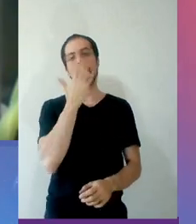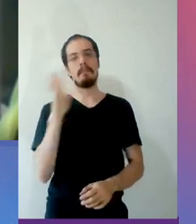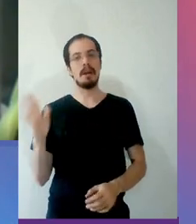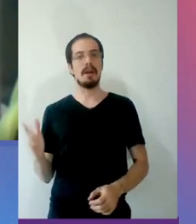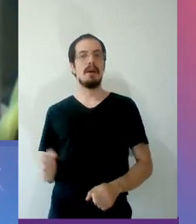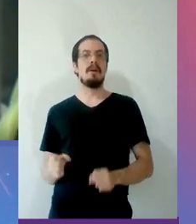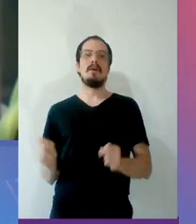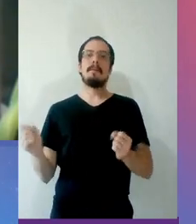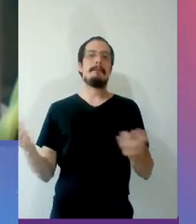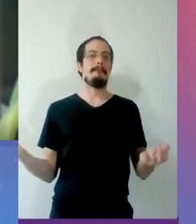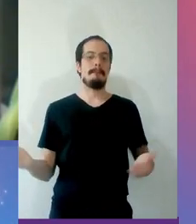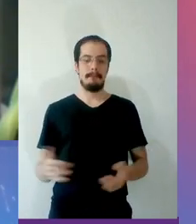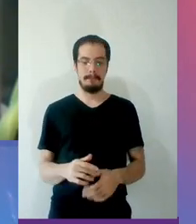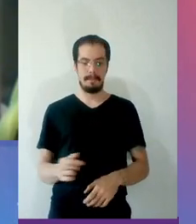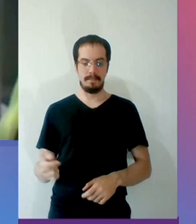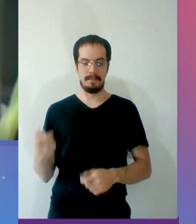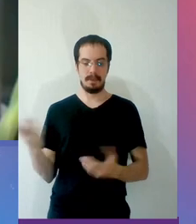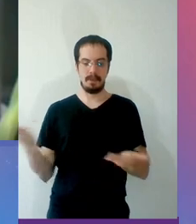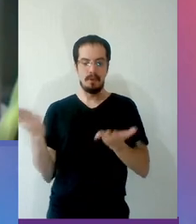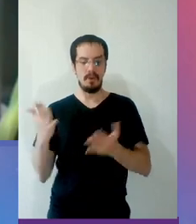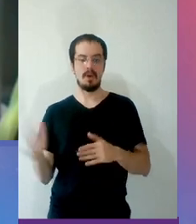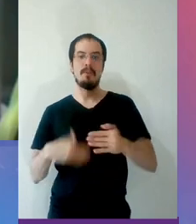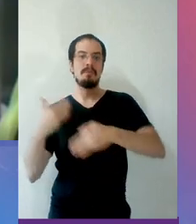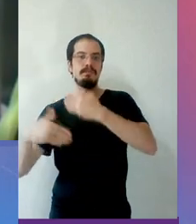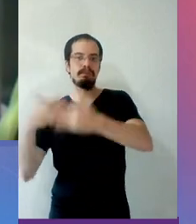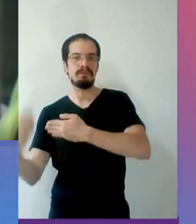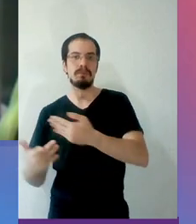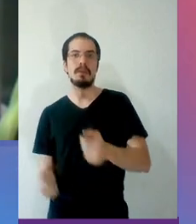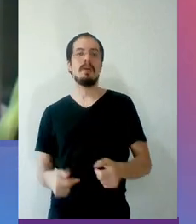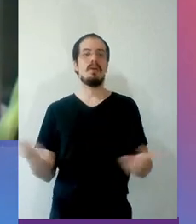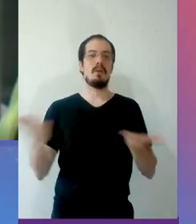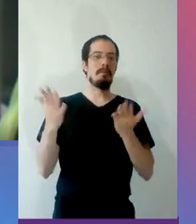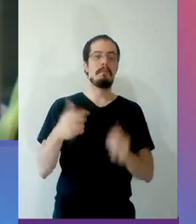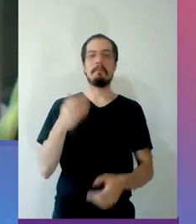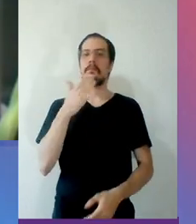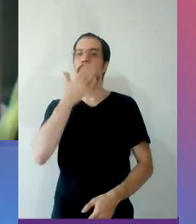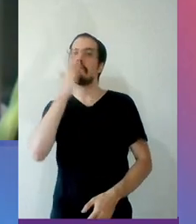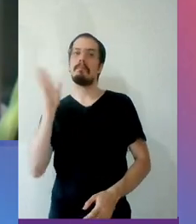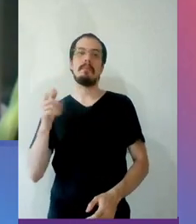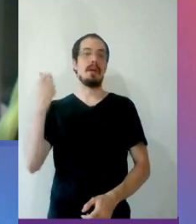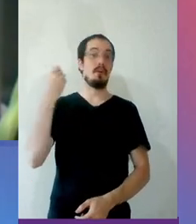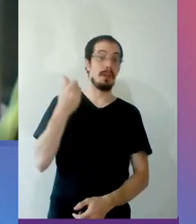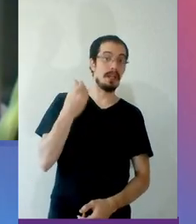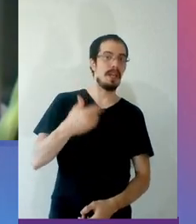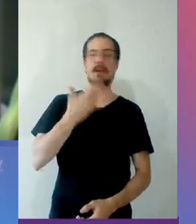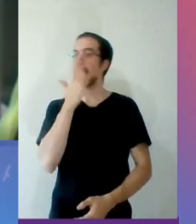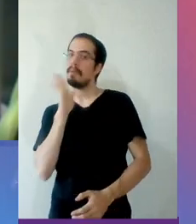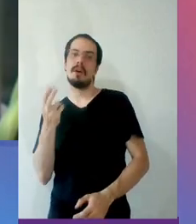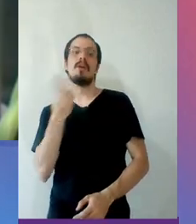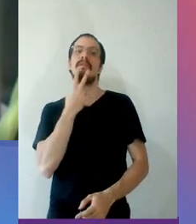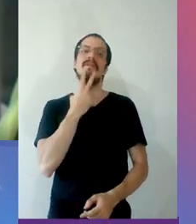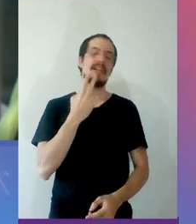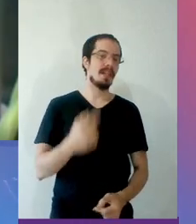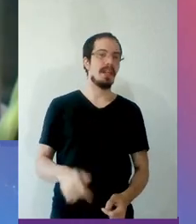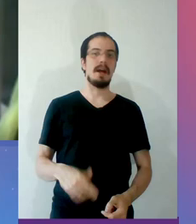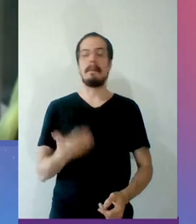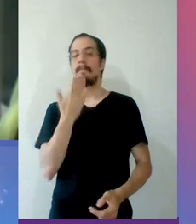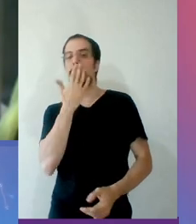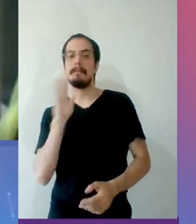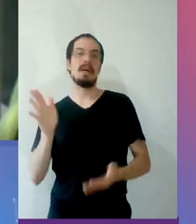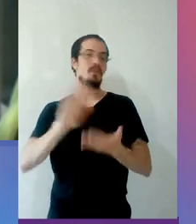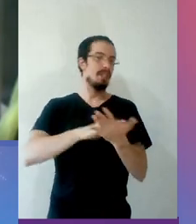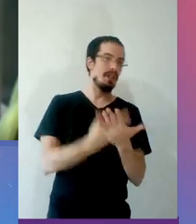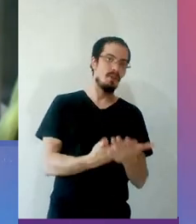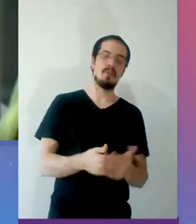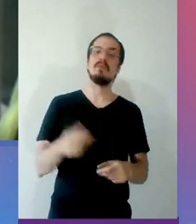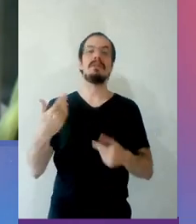van a tener una mayor productividad, van a tener mejores salarios, van a tener un mejor nivel de salud y